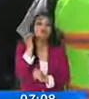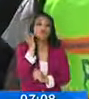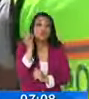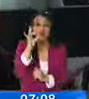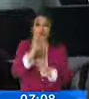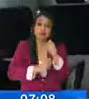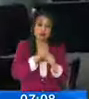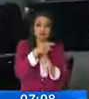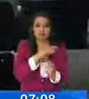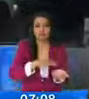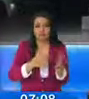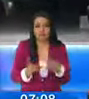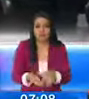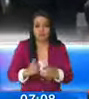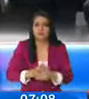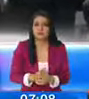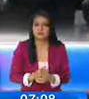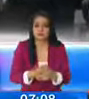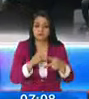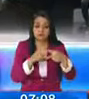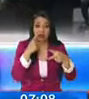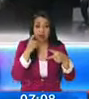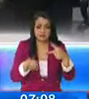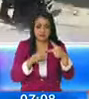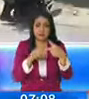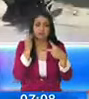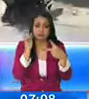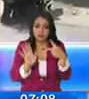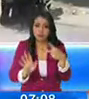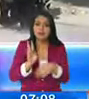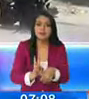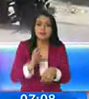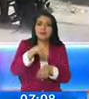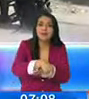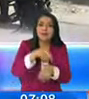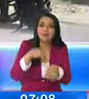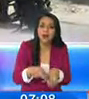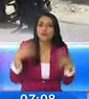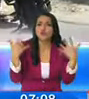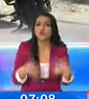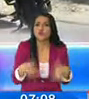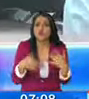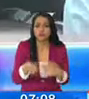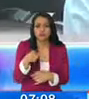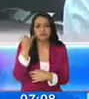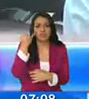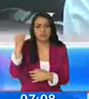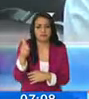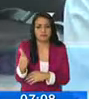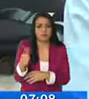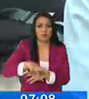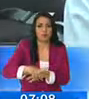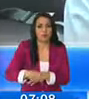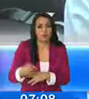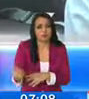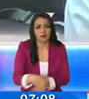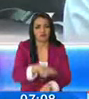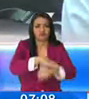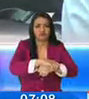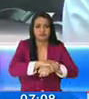de edad. Los detenidos, entre ellos la nieta de la pareja, están siendo procesados bajo la figura de autores intelectuales. El hecho se tipificó por el